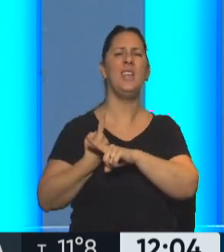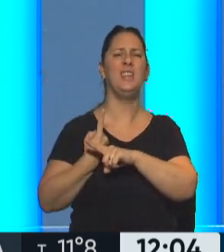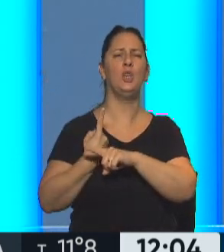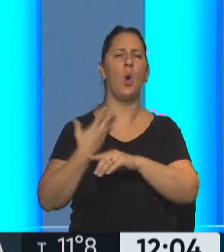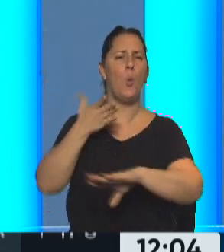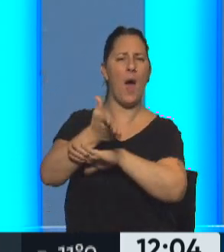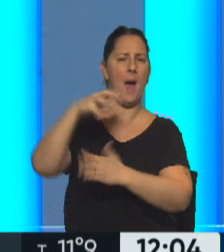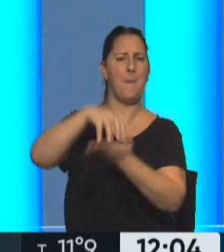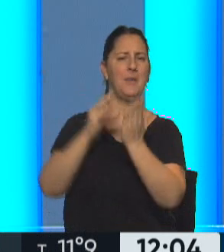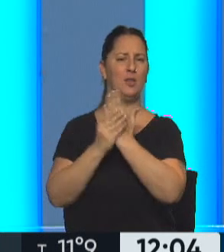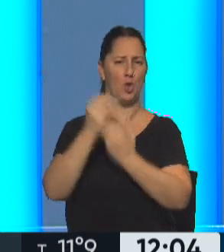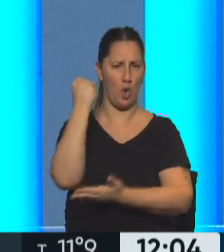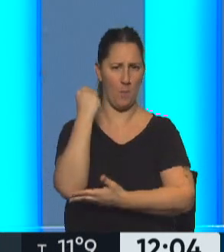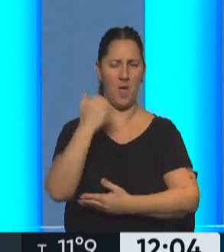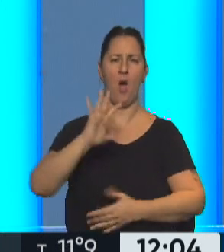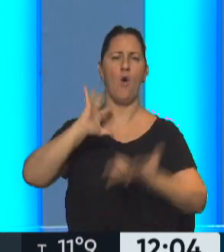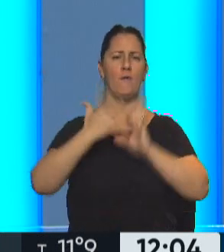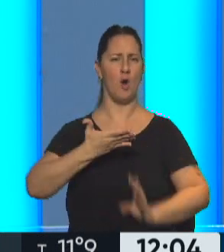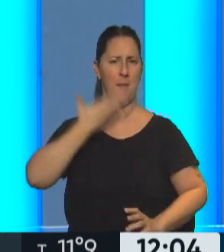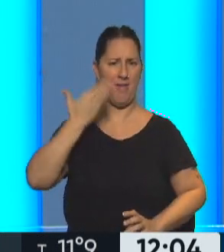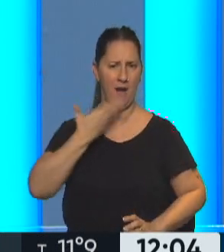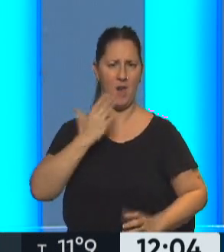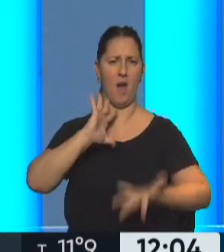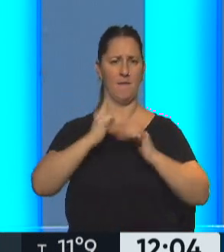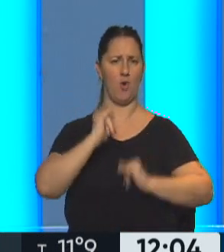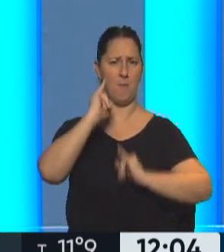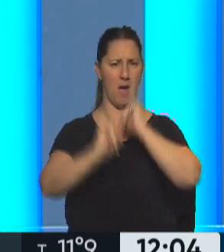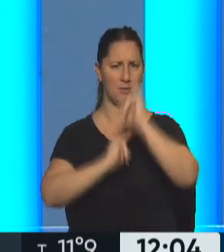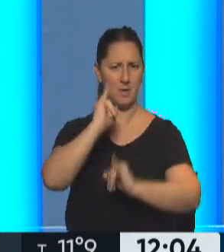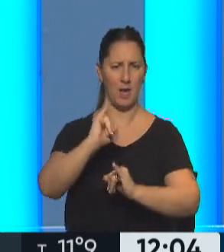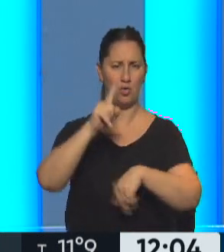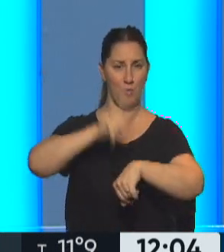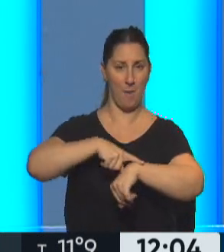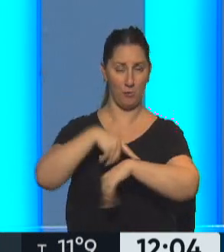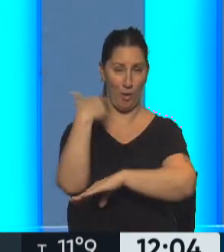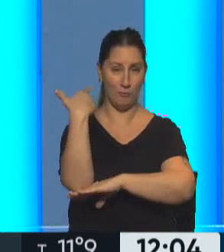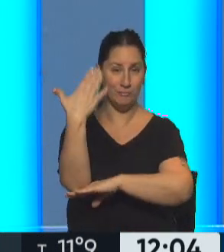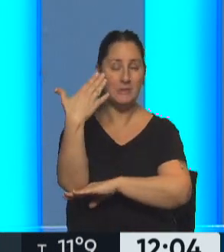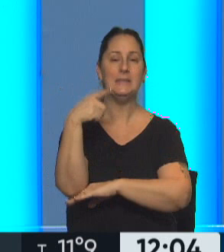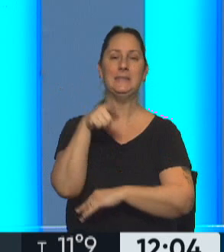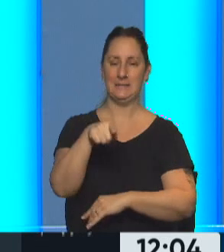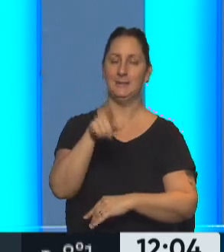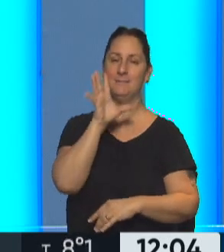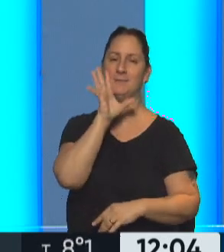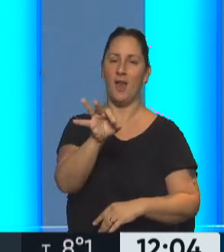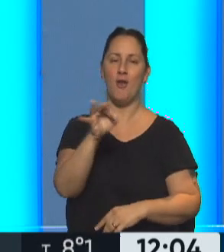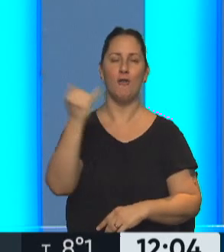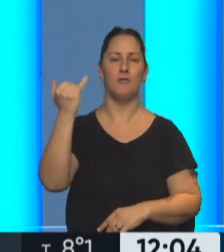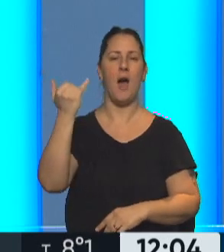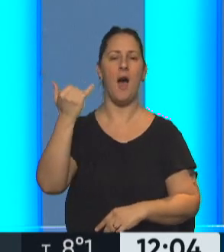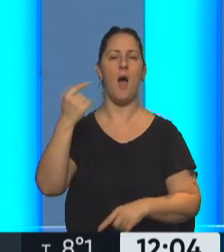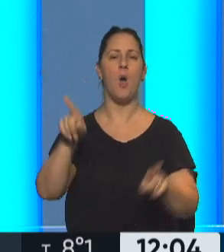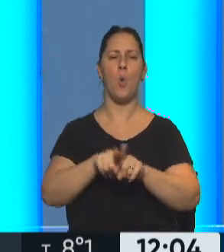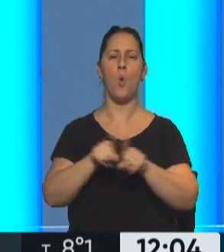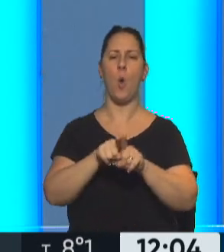Economía. El tono que le dio al discurso y la forma de transmitir lo que estaba transmitiendo, evidentemente se